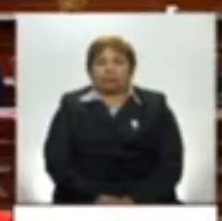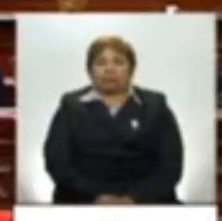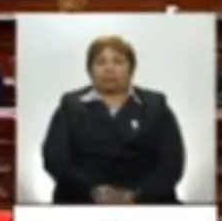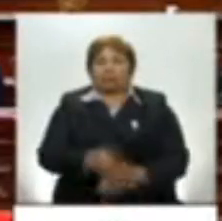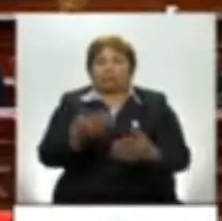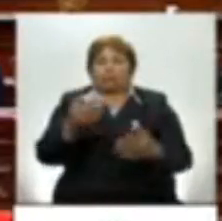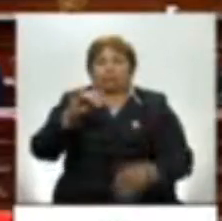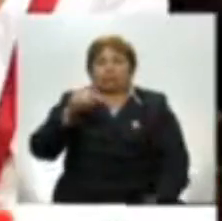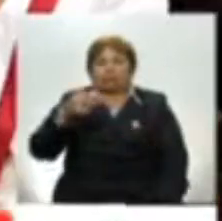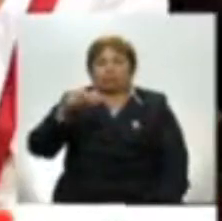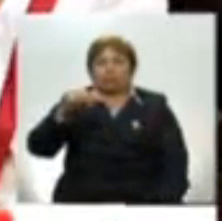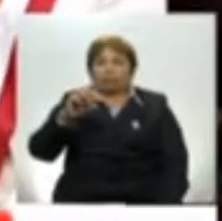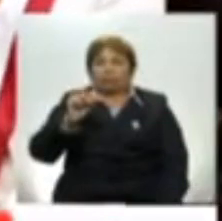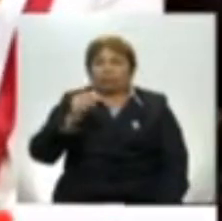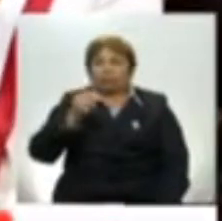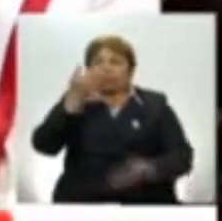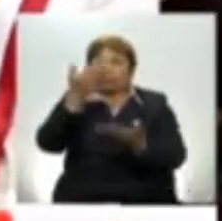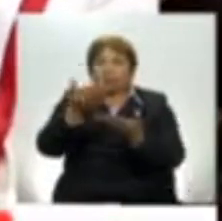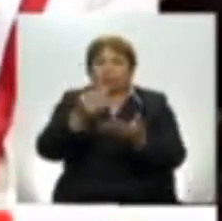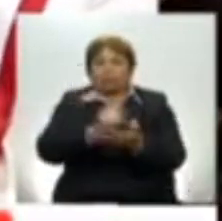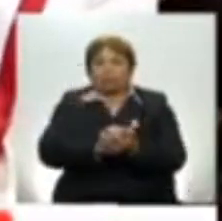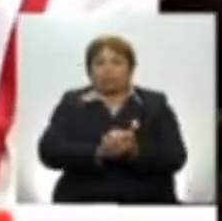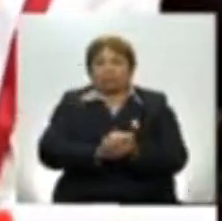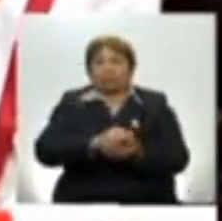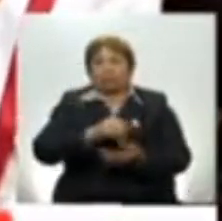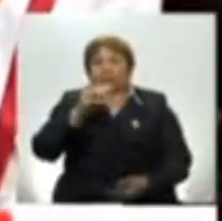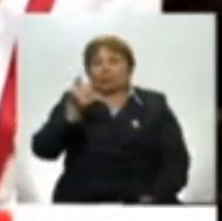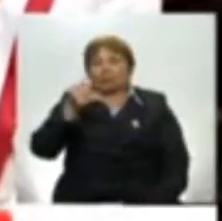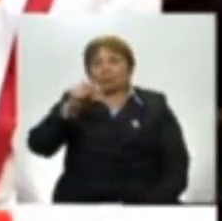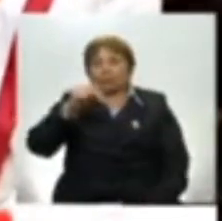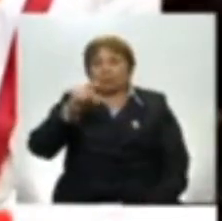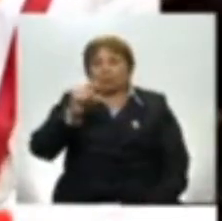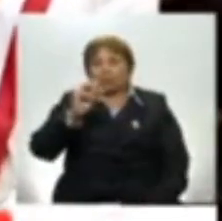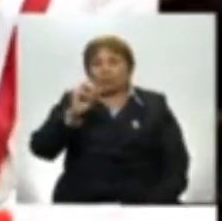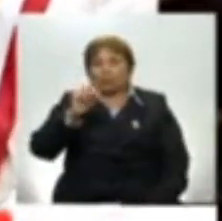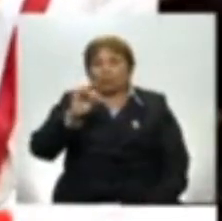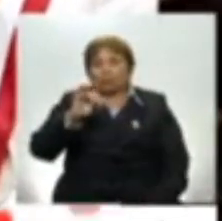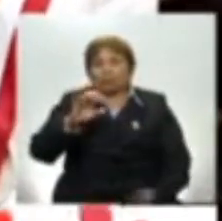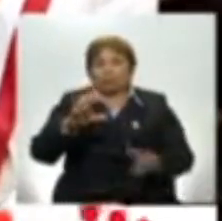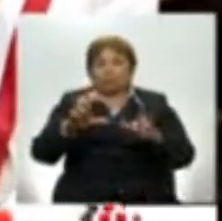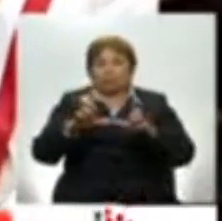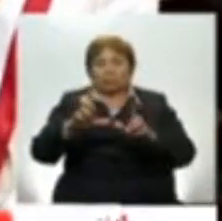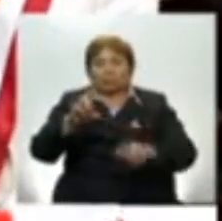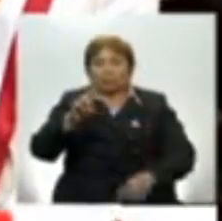Jurado Nacional de Elecciones, credencial otorgada a Alex Antonio Paredes González, DNI